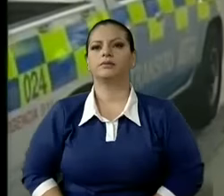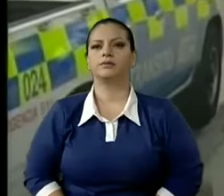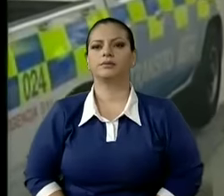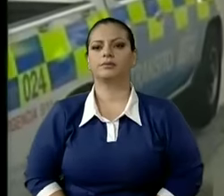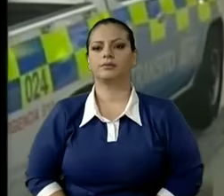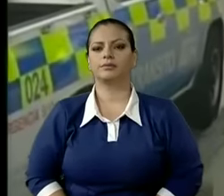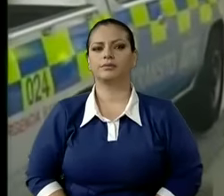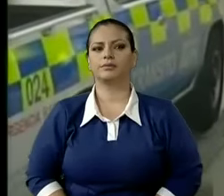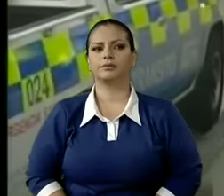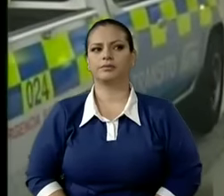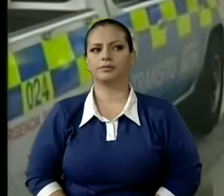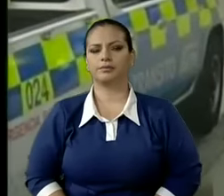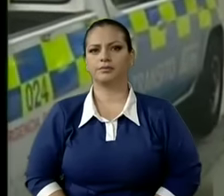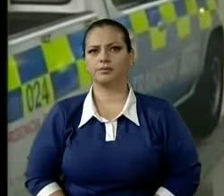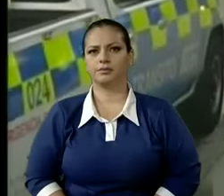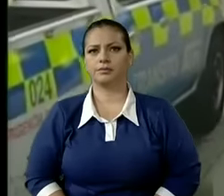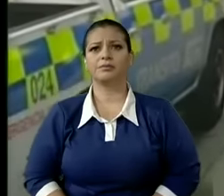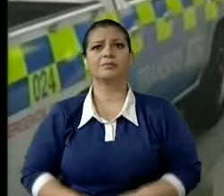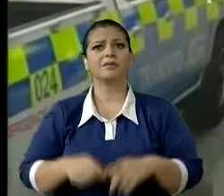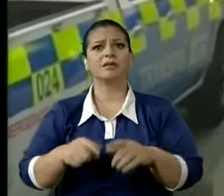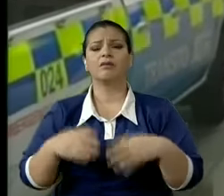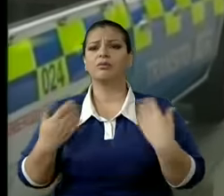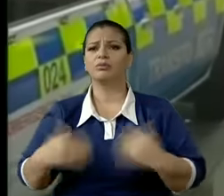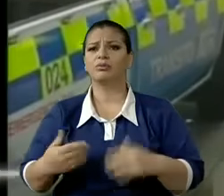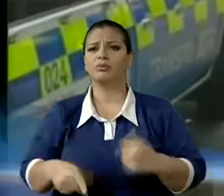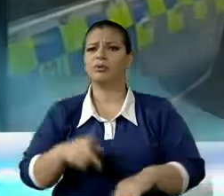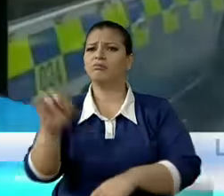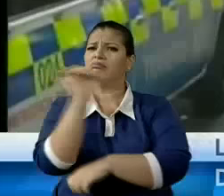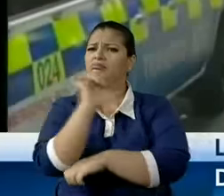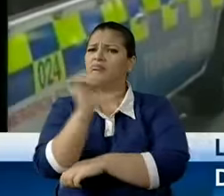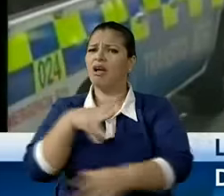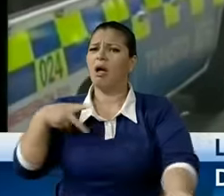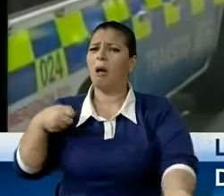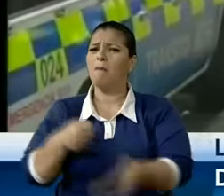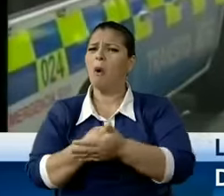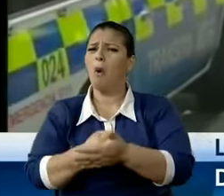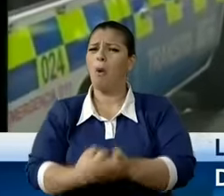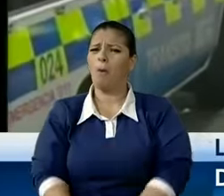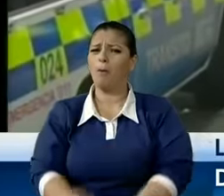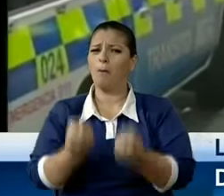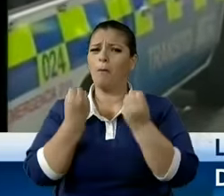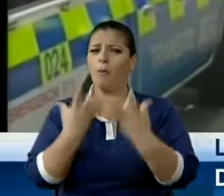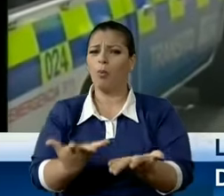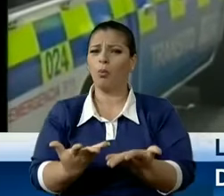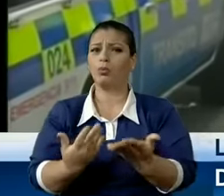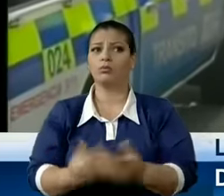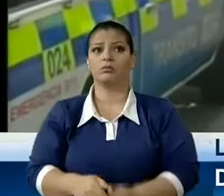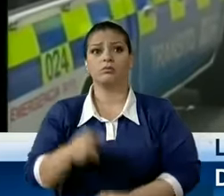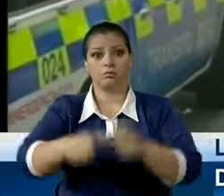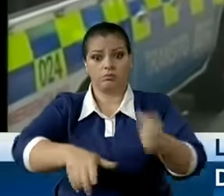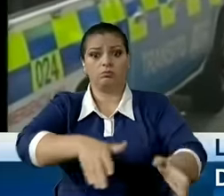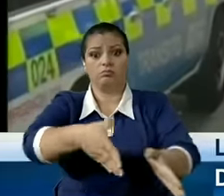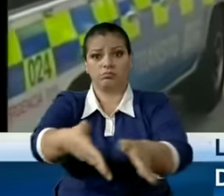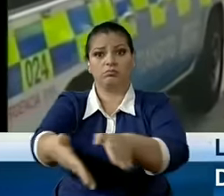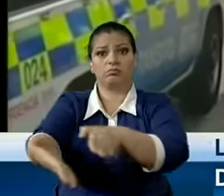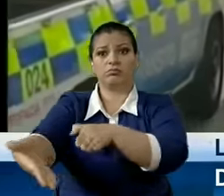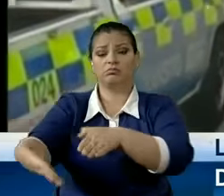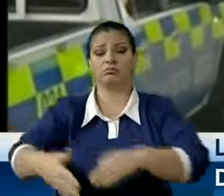Sin embargo, en los últimos meses también se está dando a conocer como la autopista de los accidentes de tránsito por